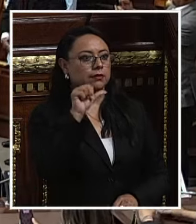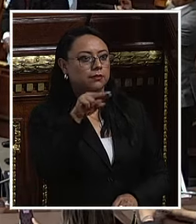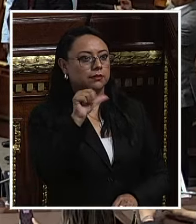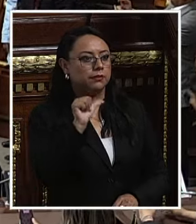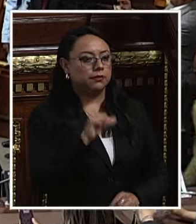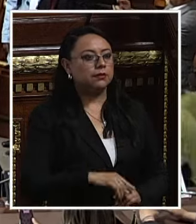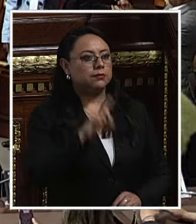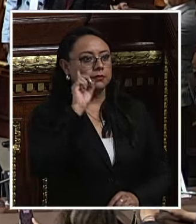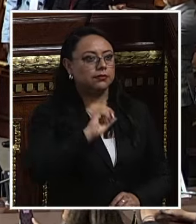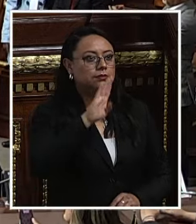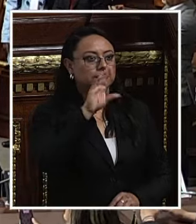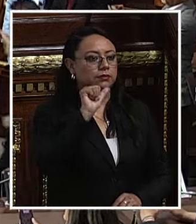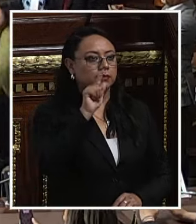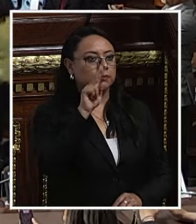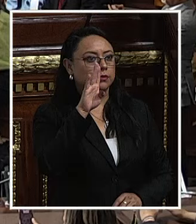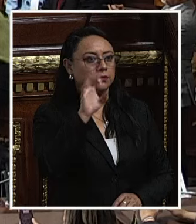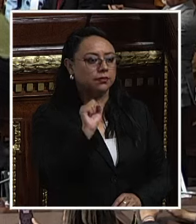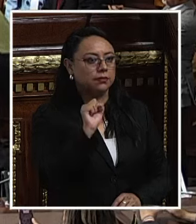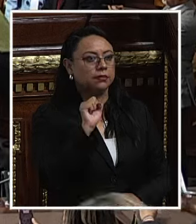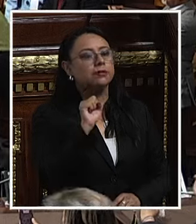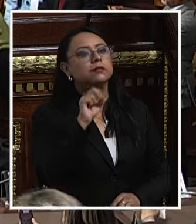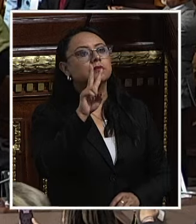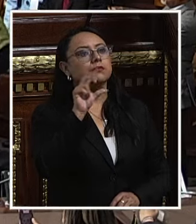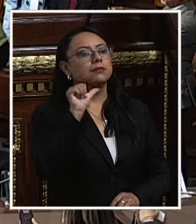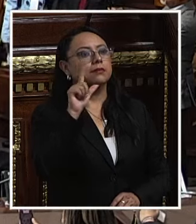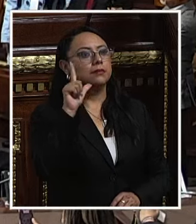Batres Guadarrama Valia Valentina.